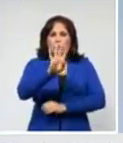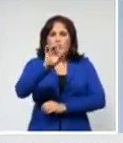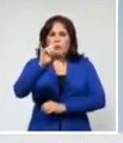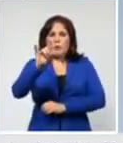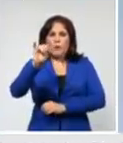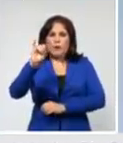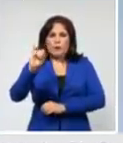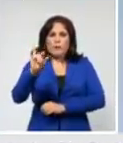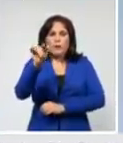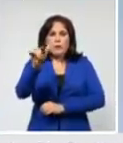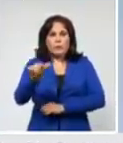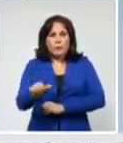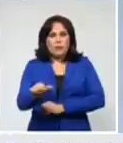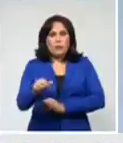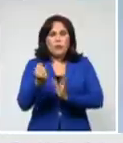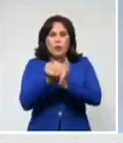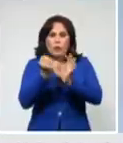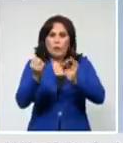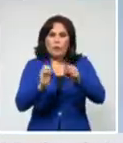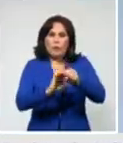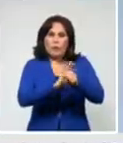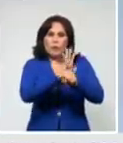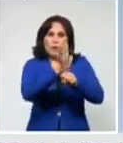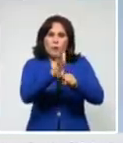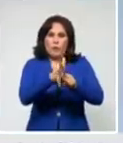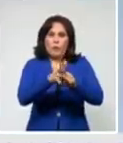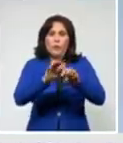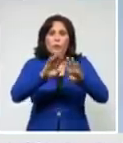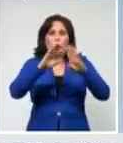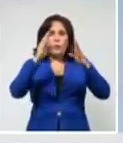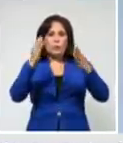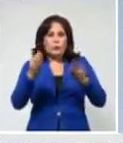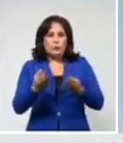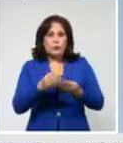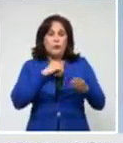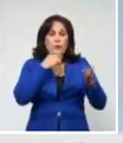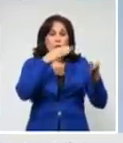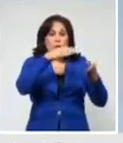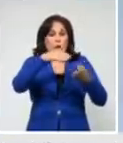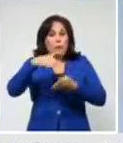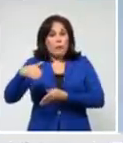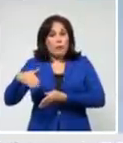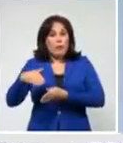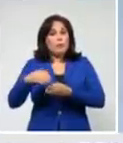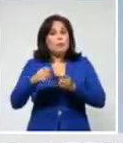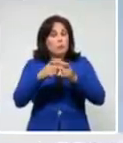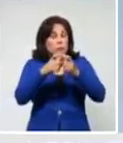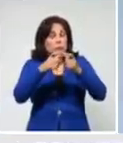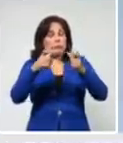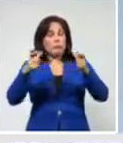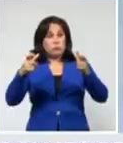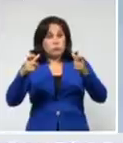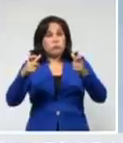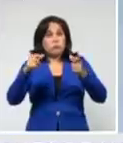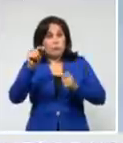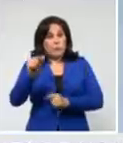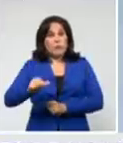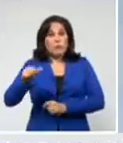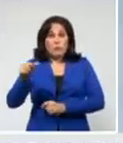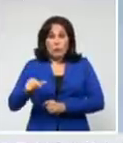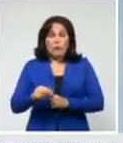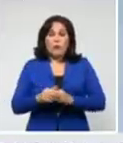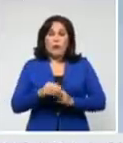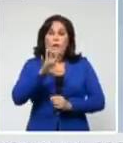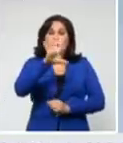30.214.496 casos confirmados. Fallecieron nuevamente un número elevado de personas,